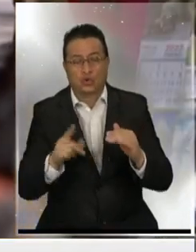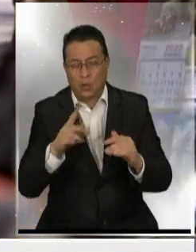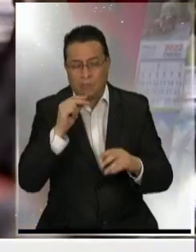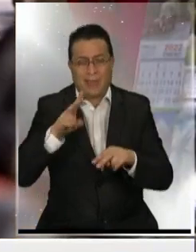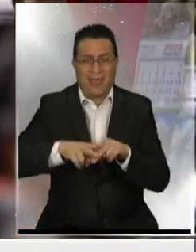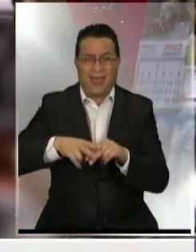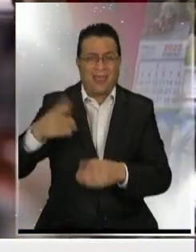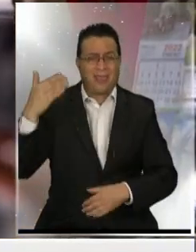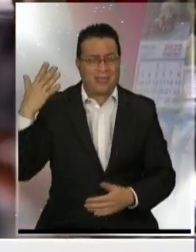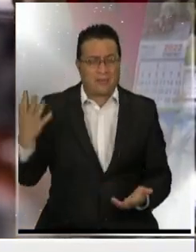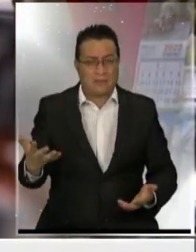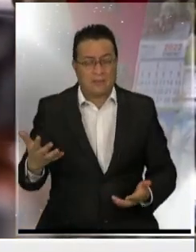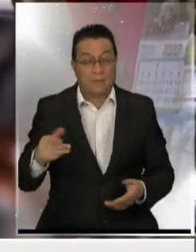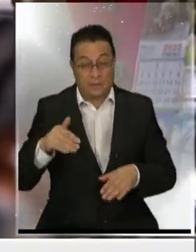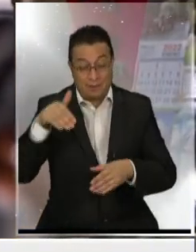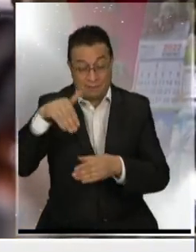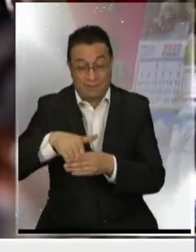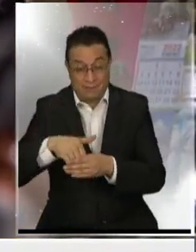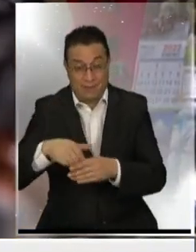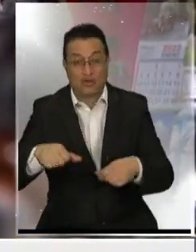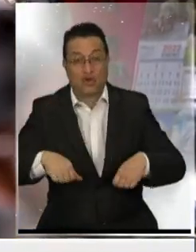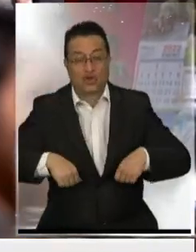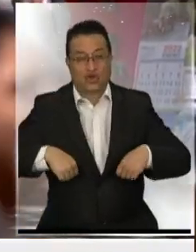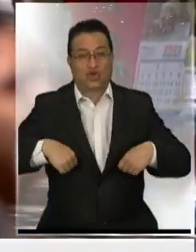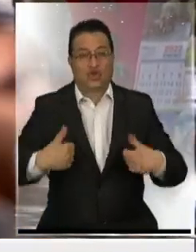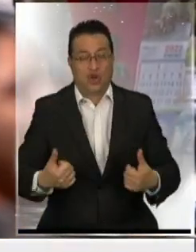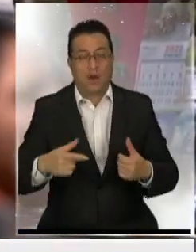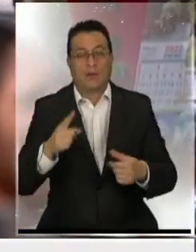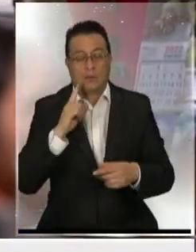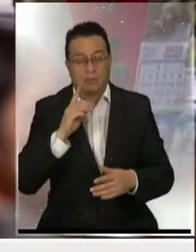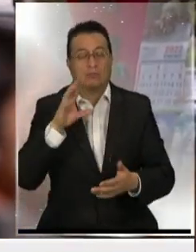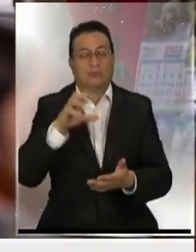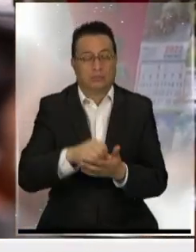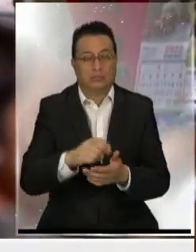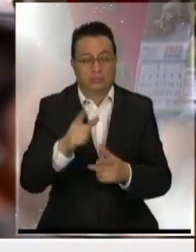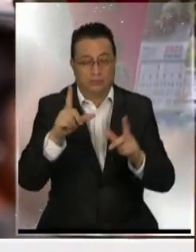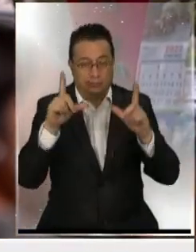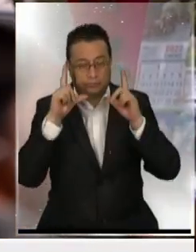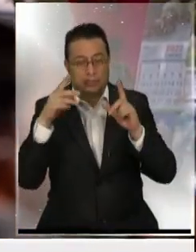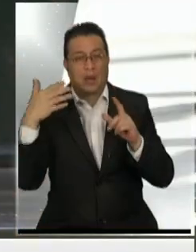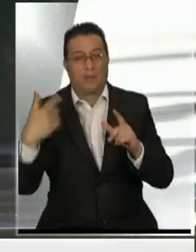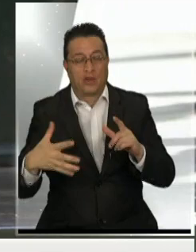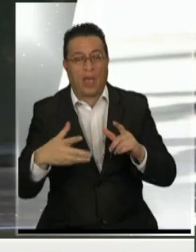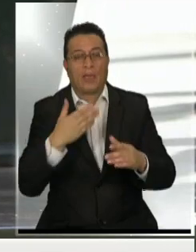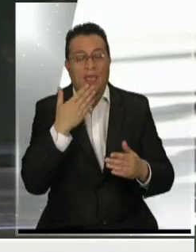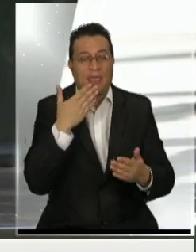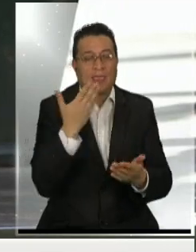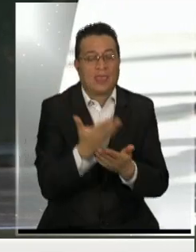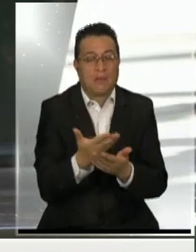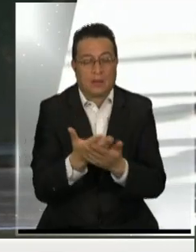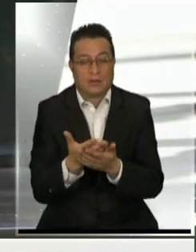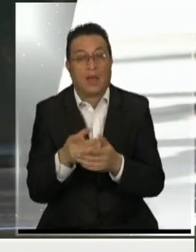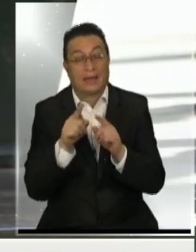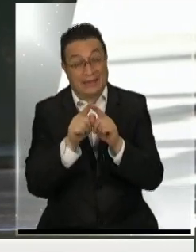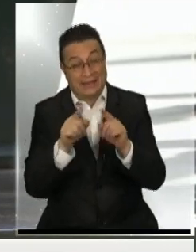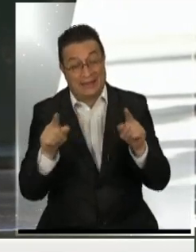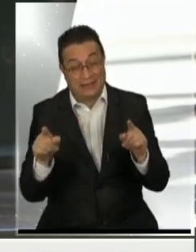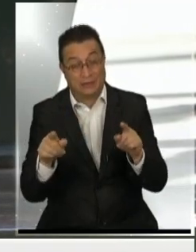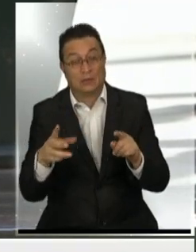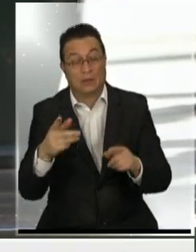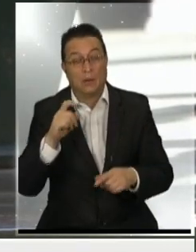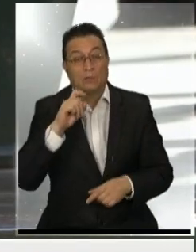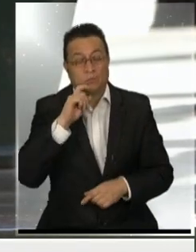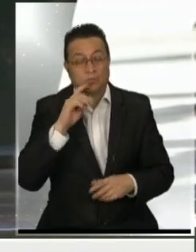primitivo. Pero en esta elección son los jóvenes quienes toman un papel protagónico en las demandas. Después de todo, ellos fueron